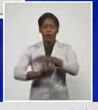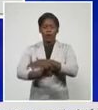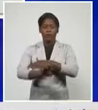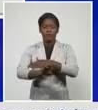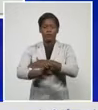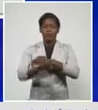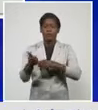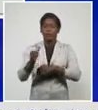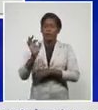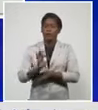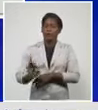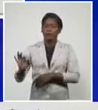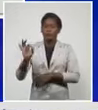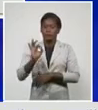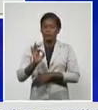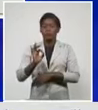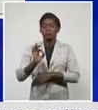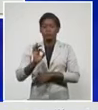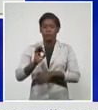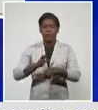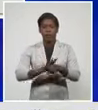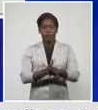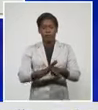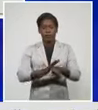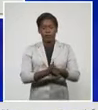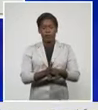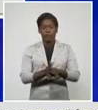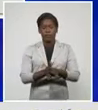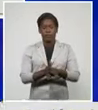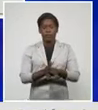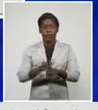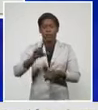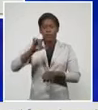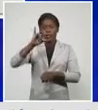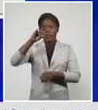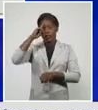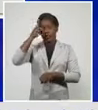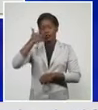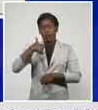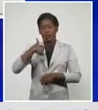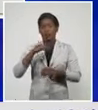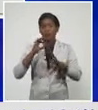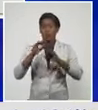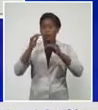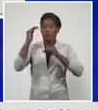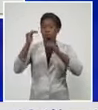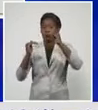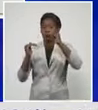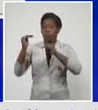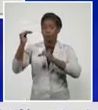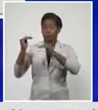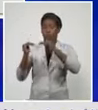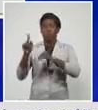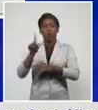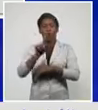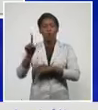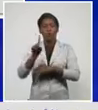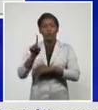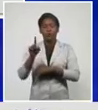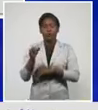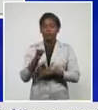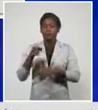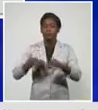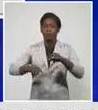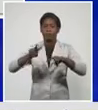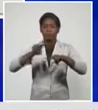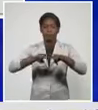10 de octubre, Arroyo Naranjo y La Lisa. Como ustedes ven, 11 municipios de la